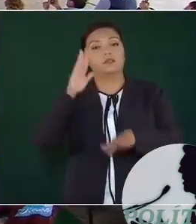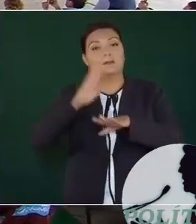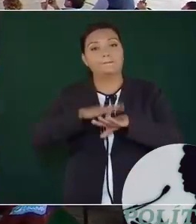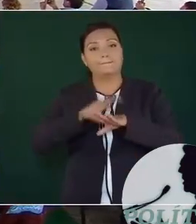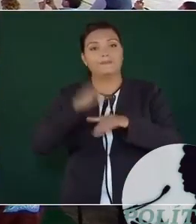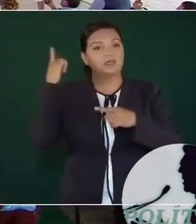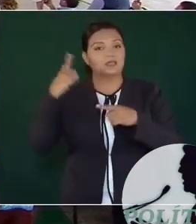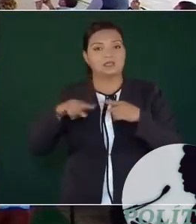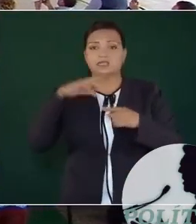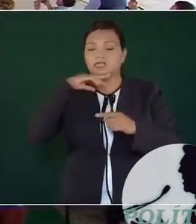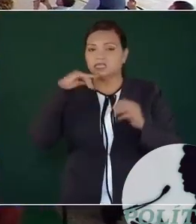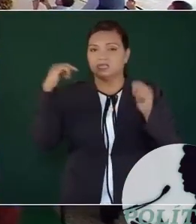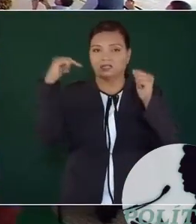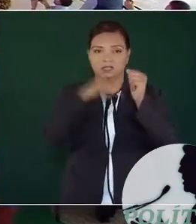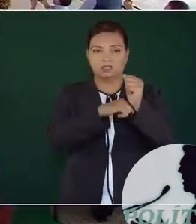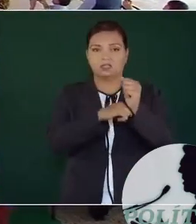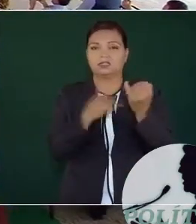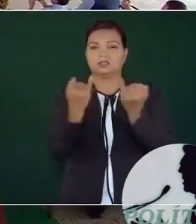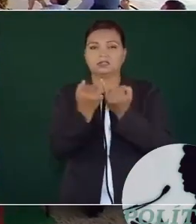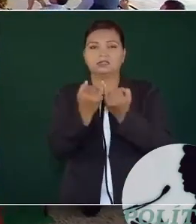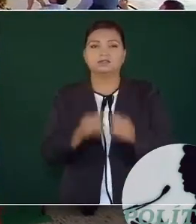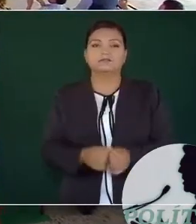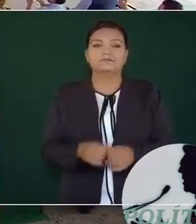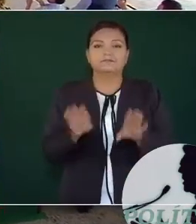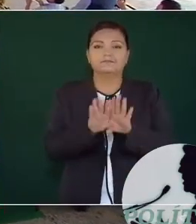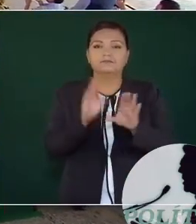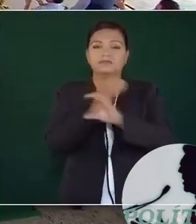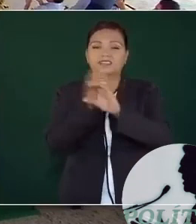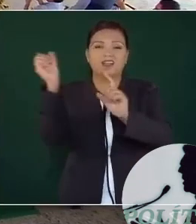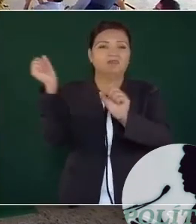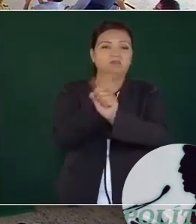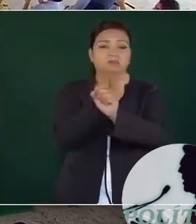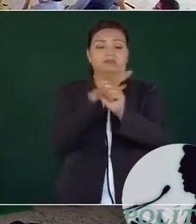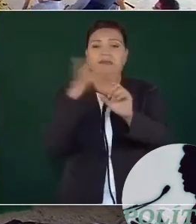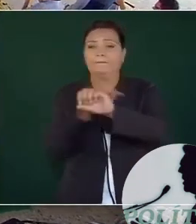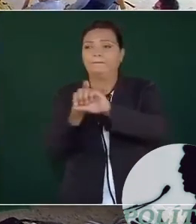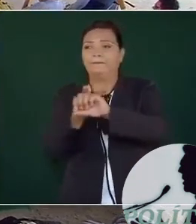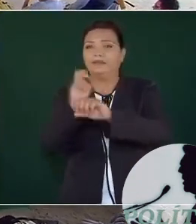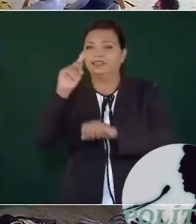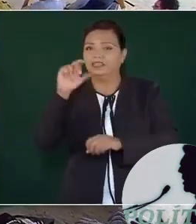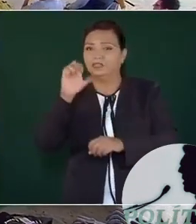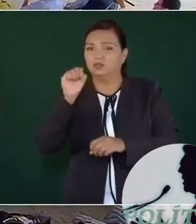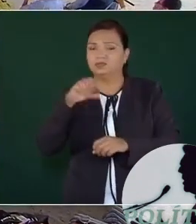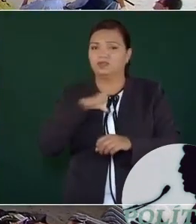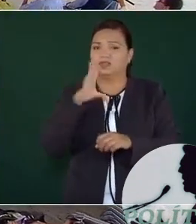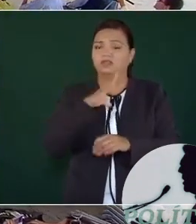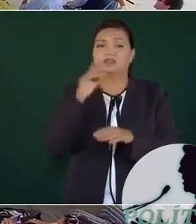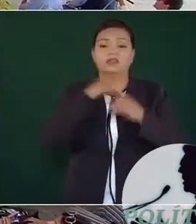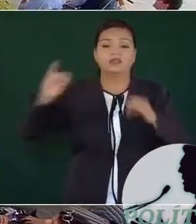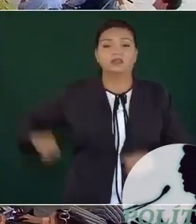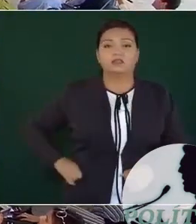la erradicación de la corrupción y el control de los hechos delictivos, se ha puesto especial interés en